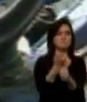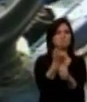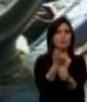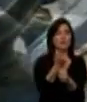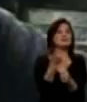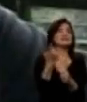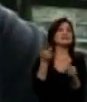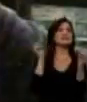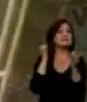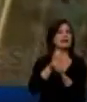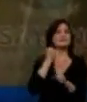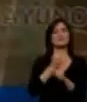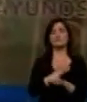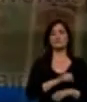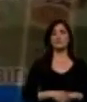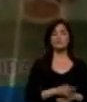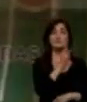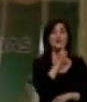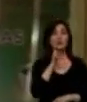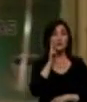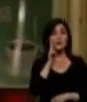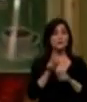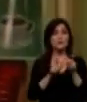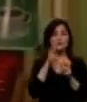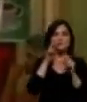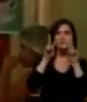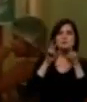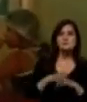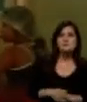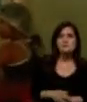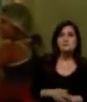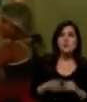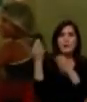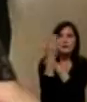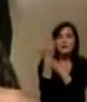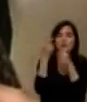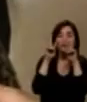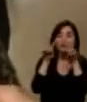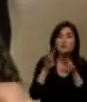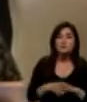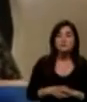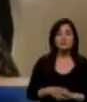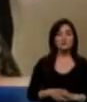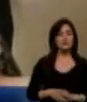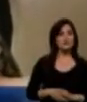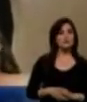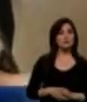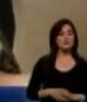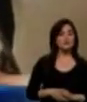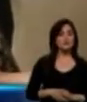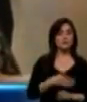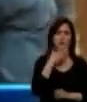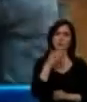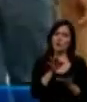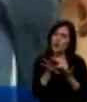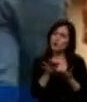es otra. El trabajo. En restaurantes, las miradas tampoco se alejaban de la Asamblea Nacional. Lo mejor que mire por el